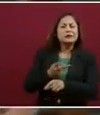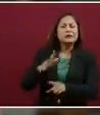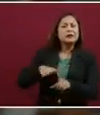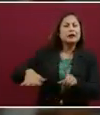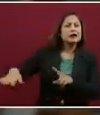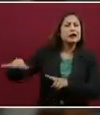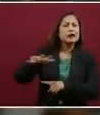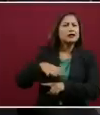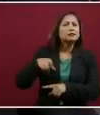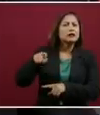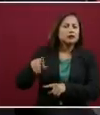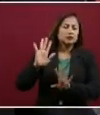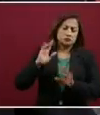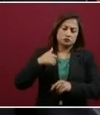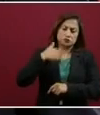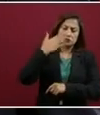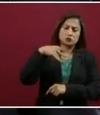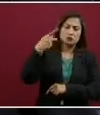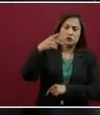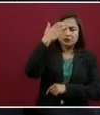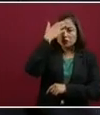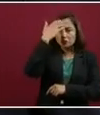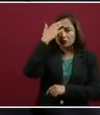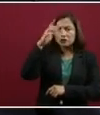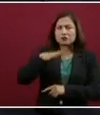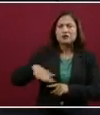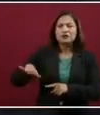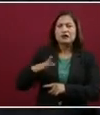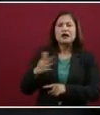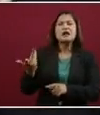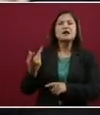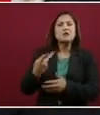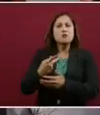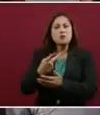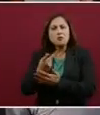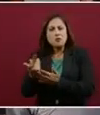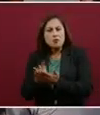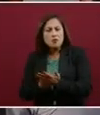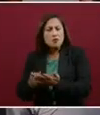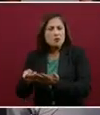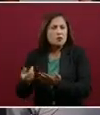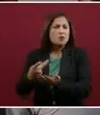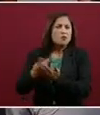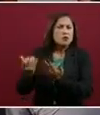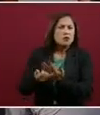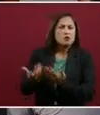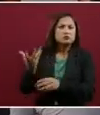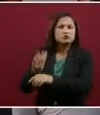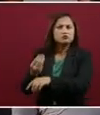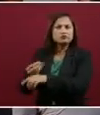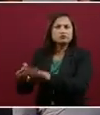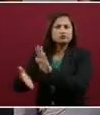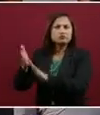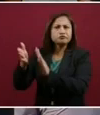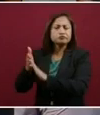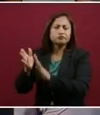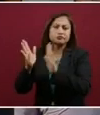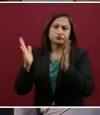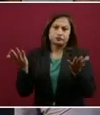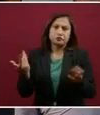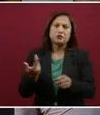para usted, que es su tierra? Gracias, presidente. Bueno, es una opinión nada más,